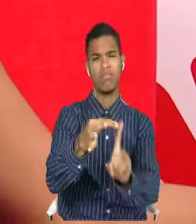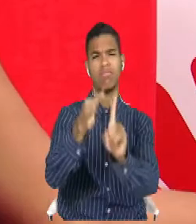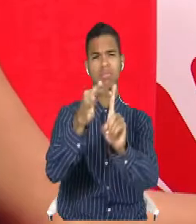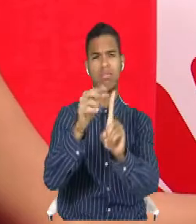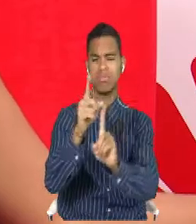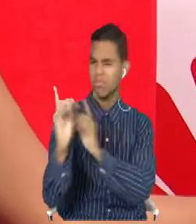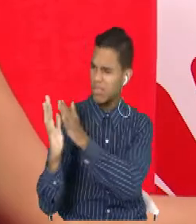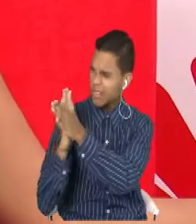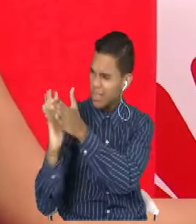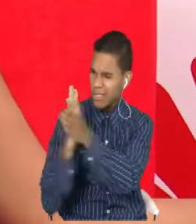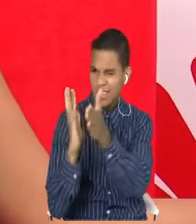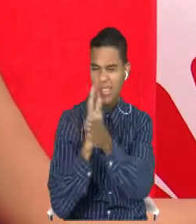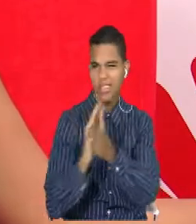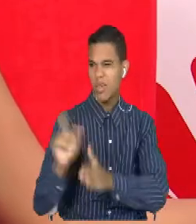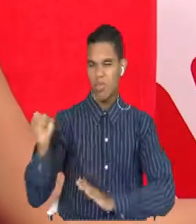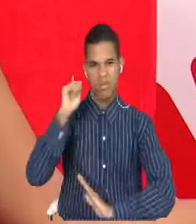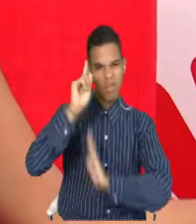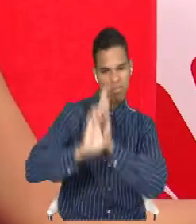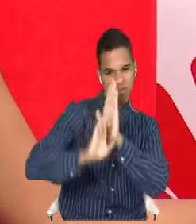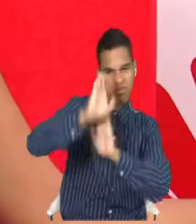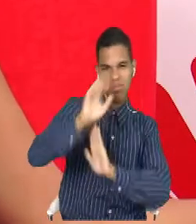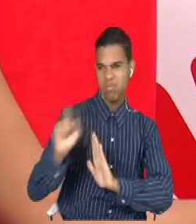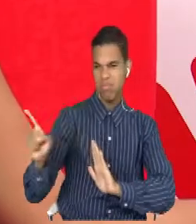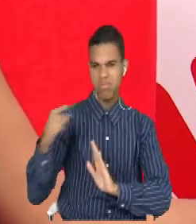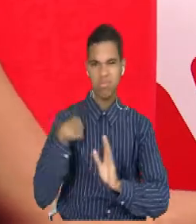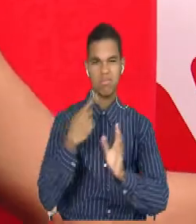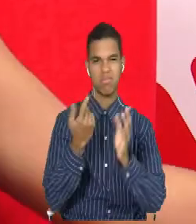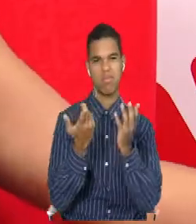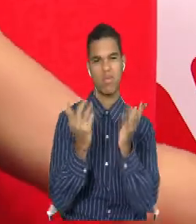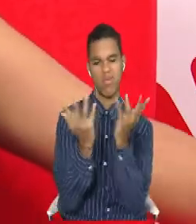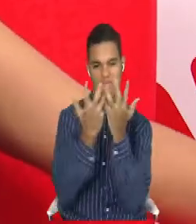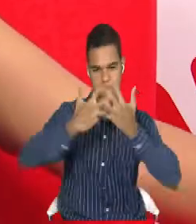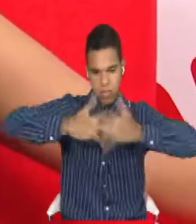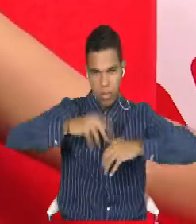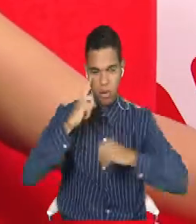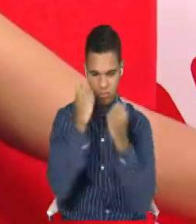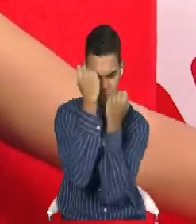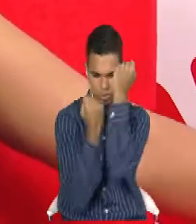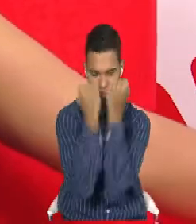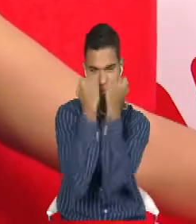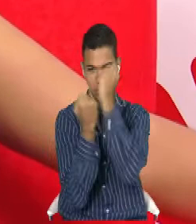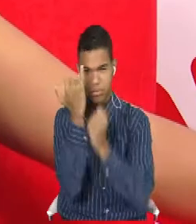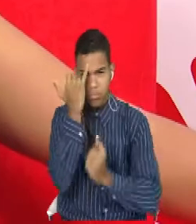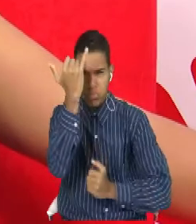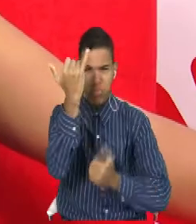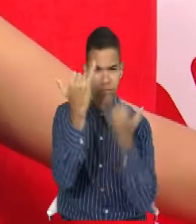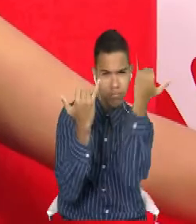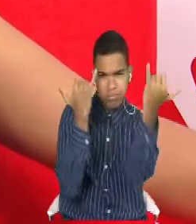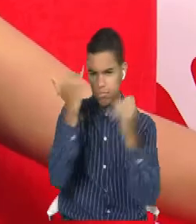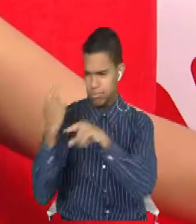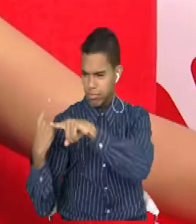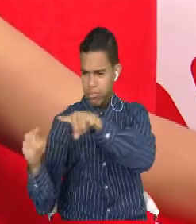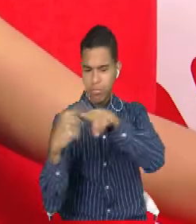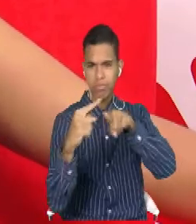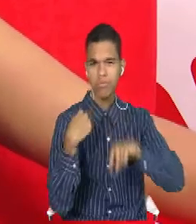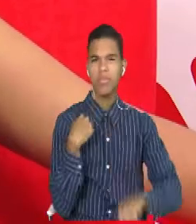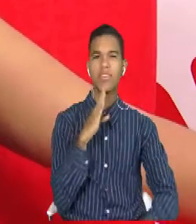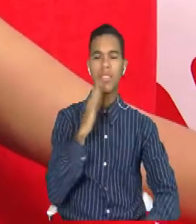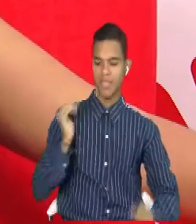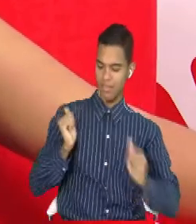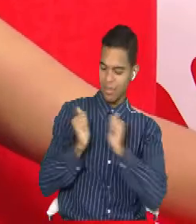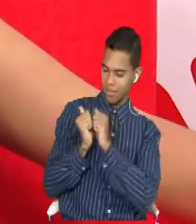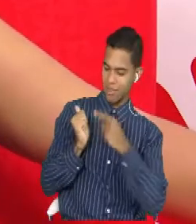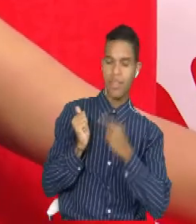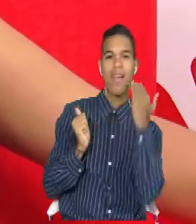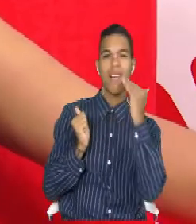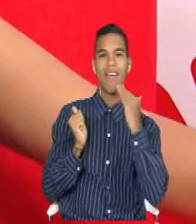hablarnos de emprenderismo y de cómo formar empresa en Barranca Bermeja. Tengo como compañera a Kiara de la Osa, a quien por supuesto le